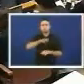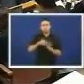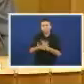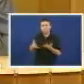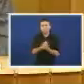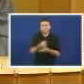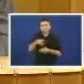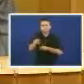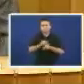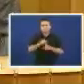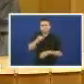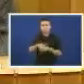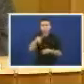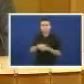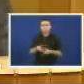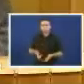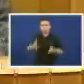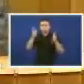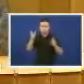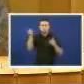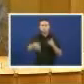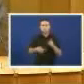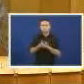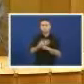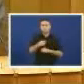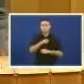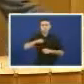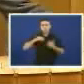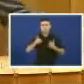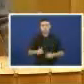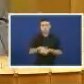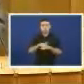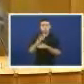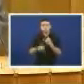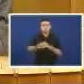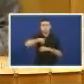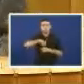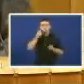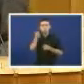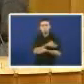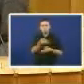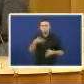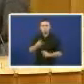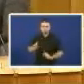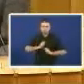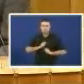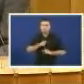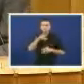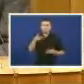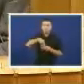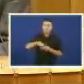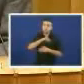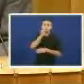dos cidadáns o modelo da utilización plena do autogoverno a crise global pero o autogoverno galego conta con